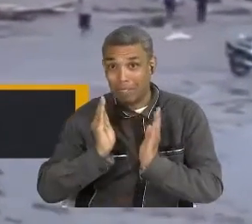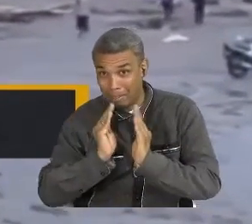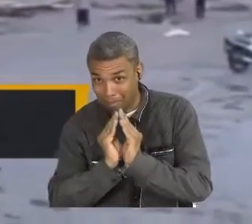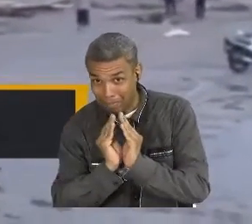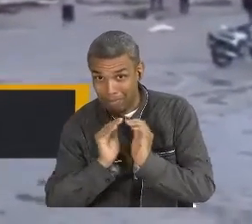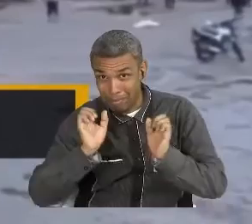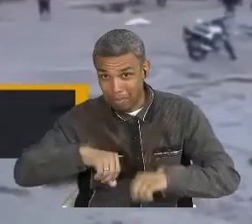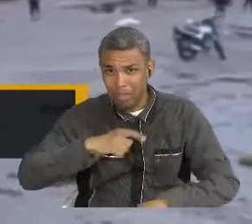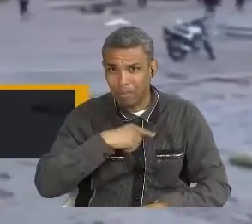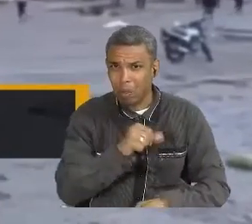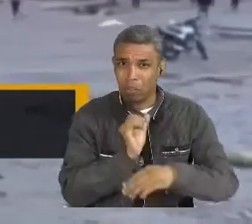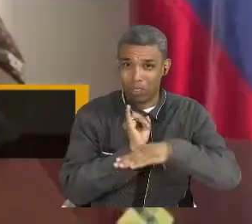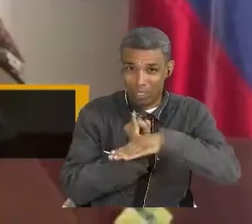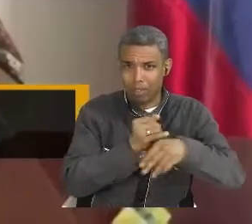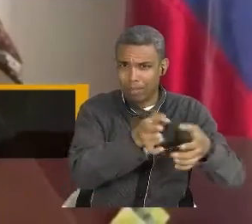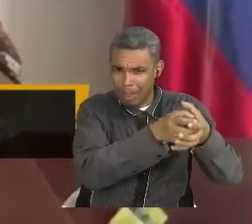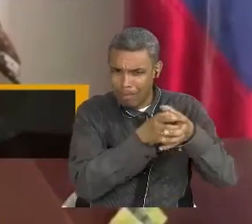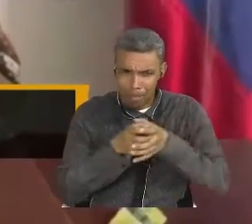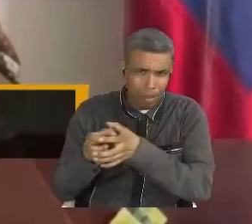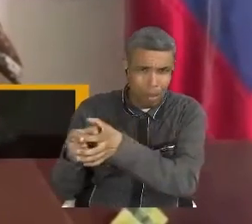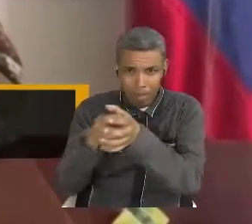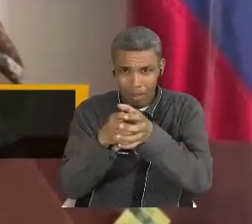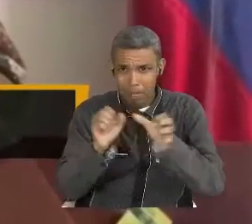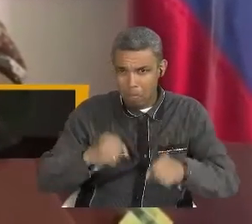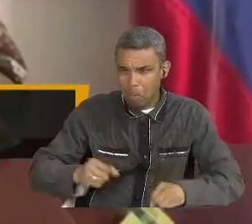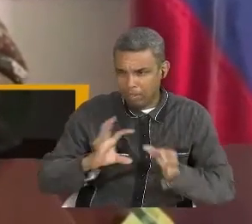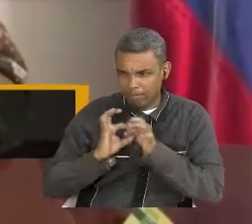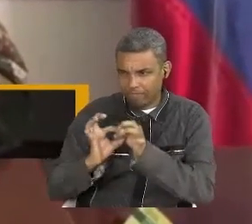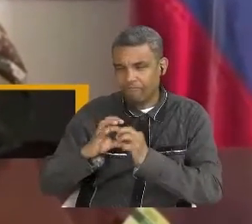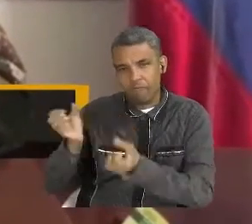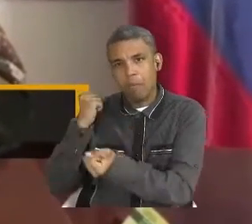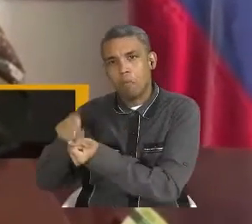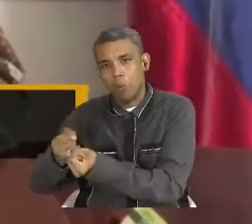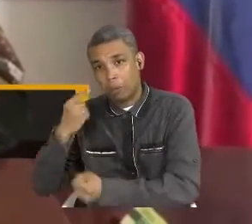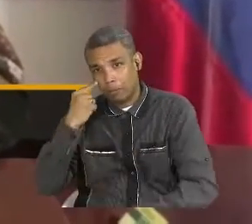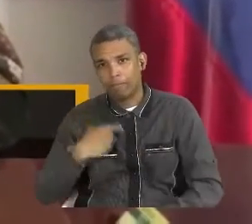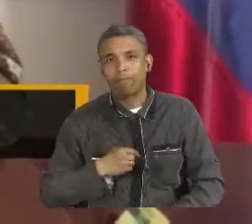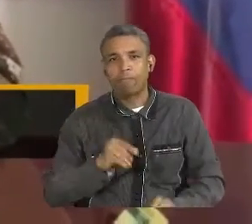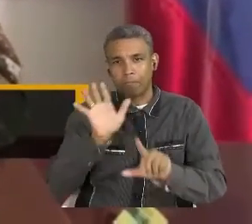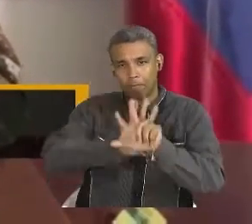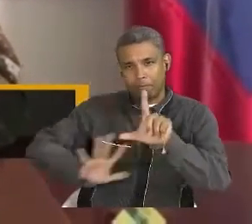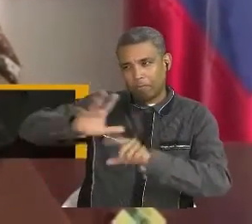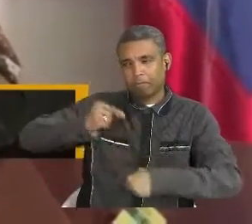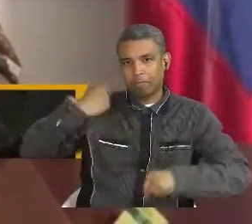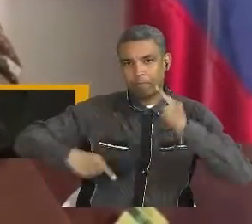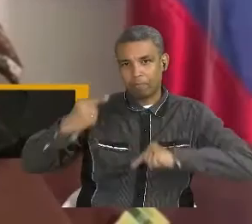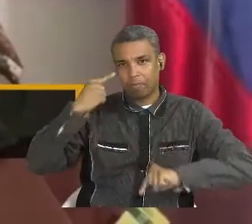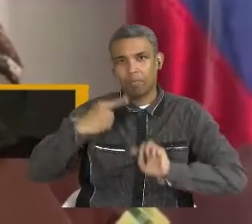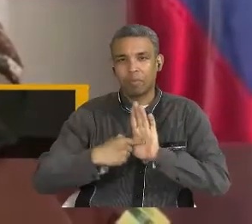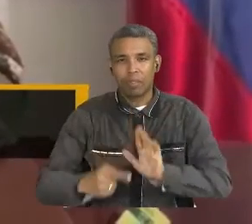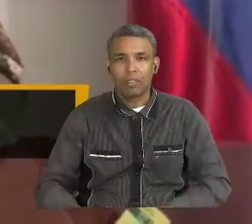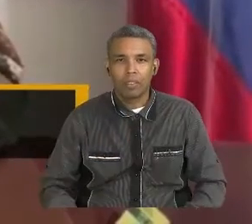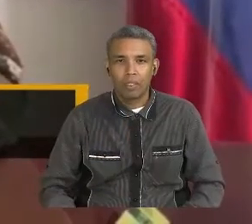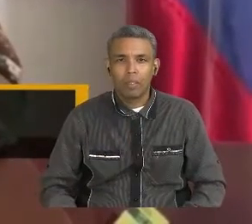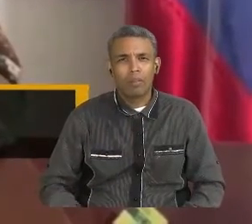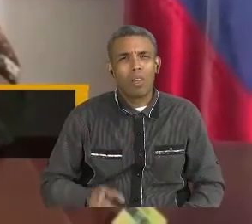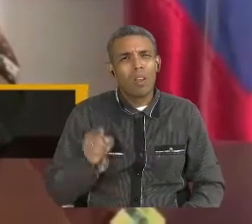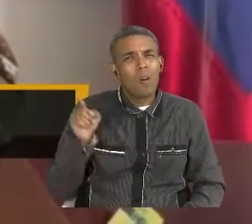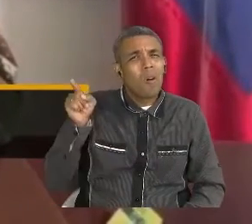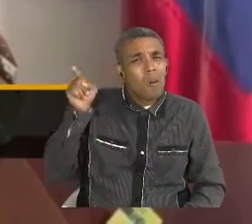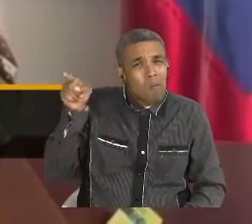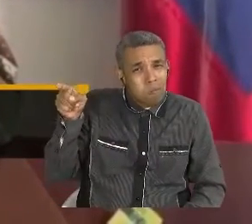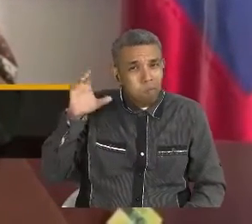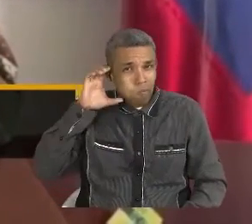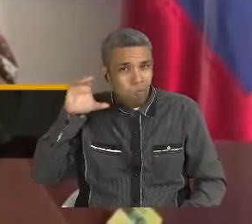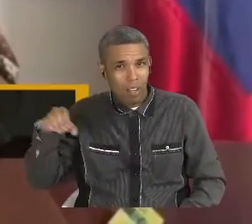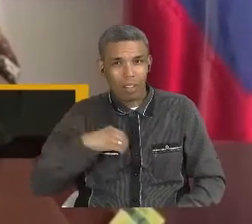y entre otras instituciones del país. Los invito a que nos unamos de corazón con la tragedia ocurrida en